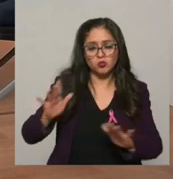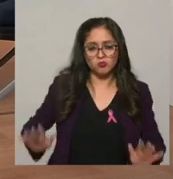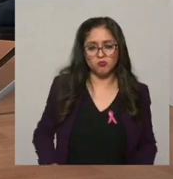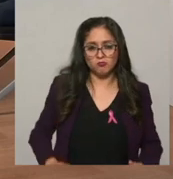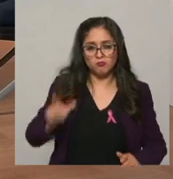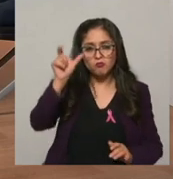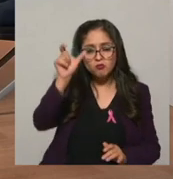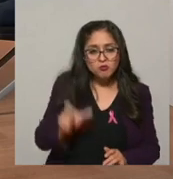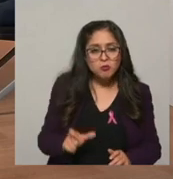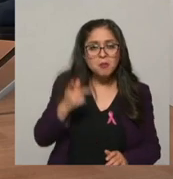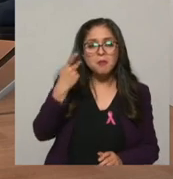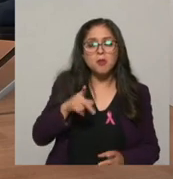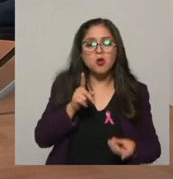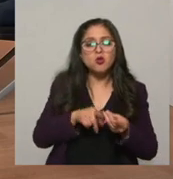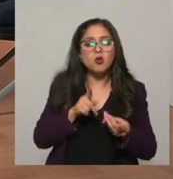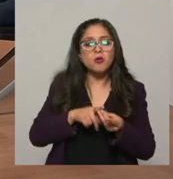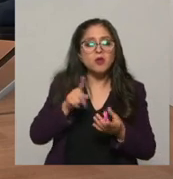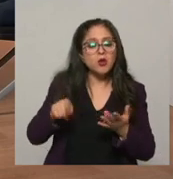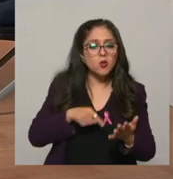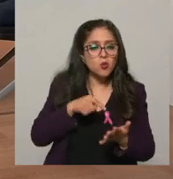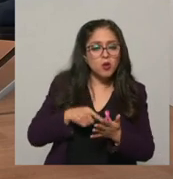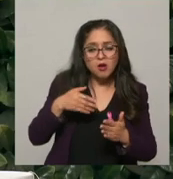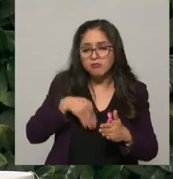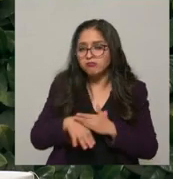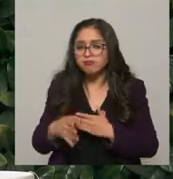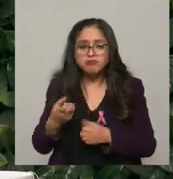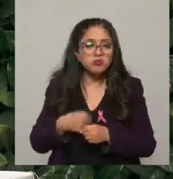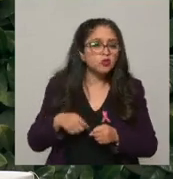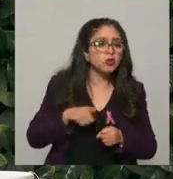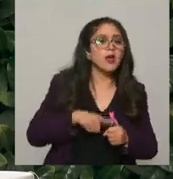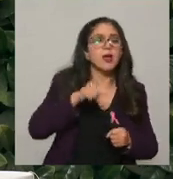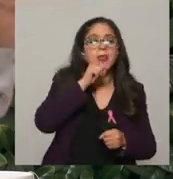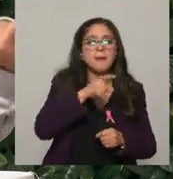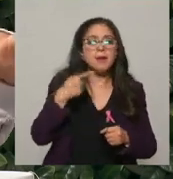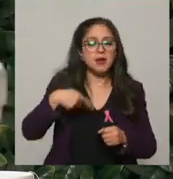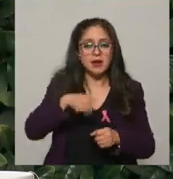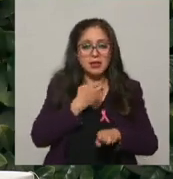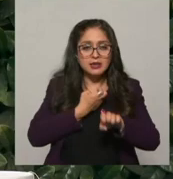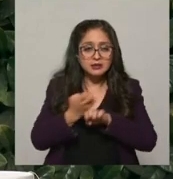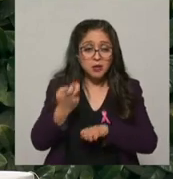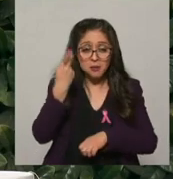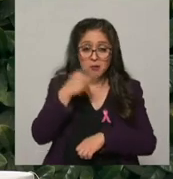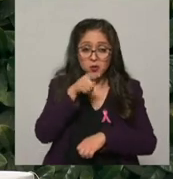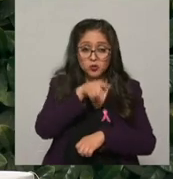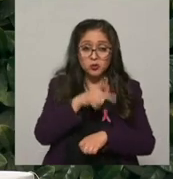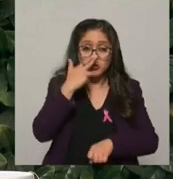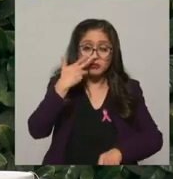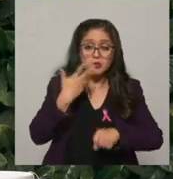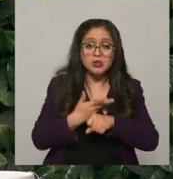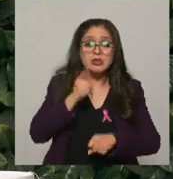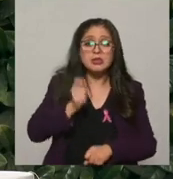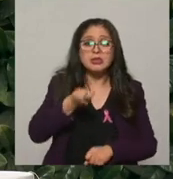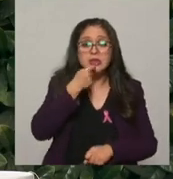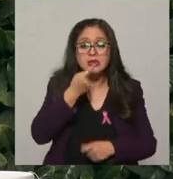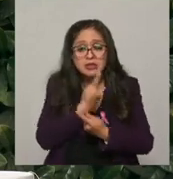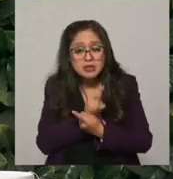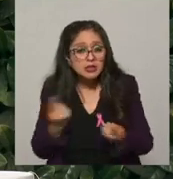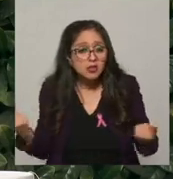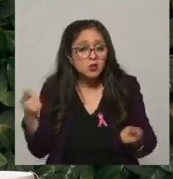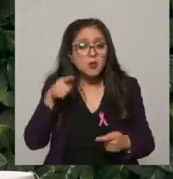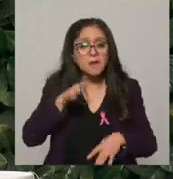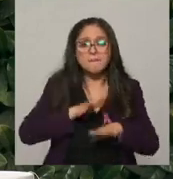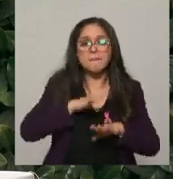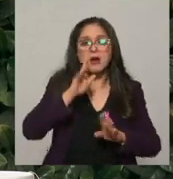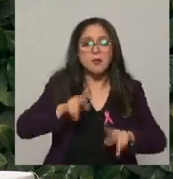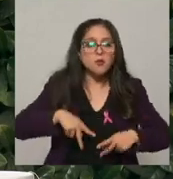personalidad y no encuentra cabida en la sociedad y no encuentra cabida en el Estado, siendo niño. O sea, en el escenario de mayor vulnerabilidad